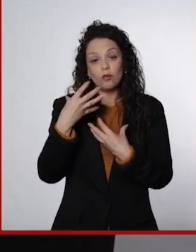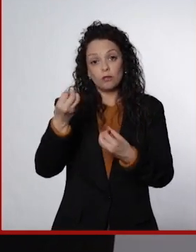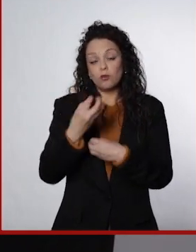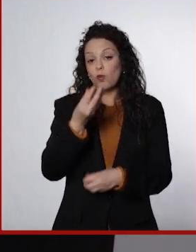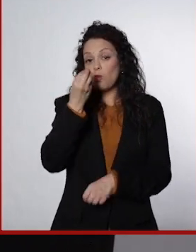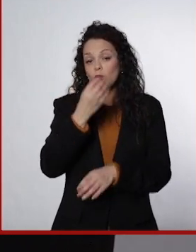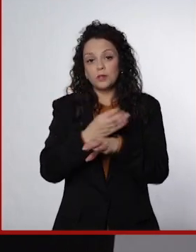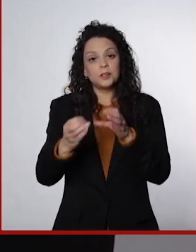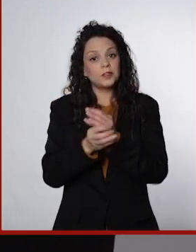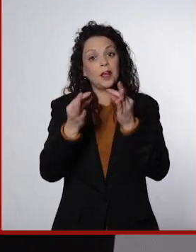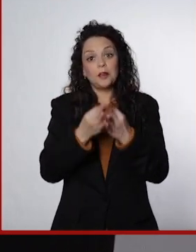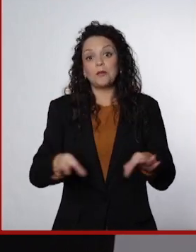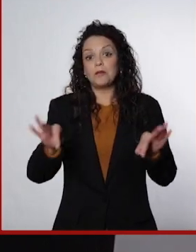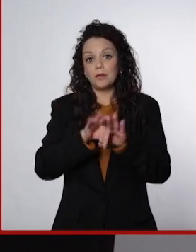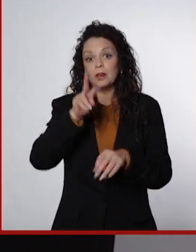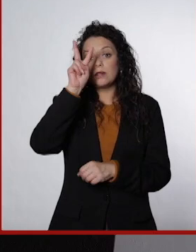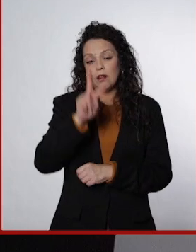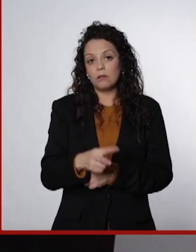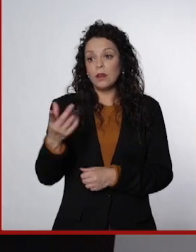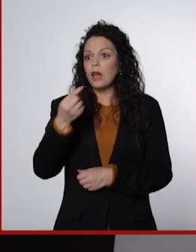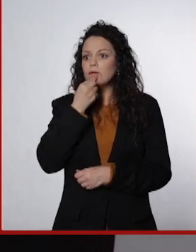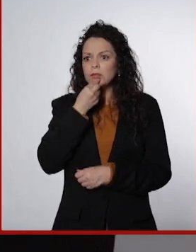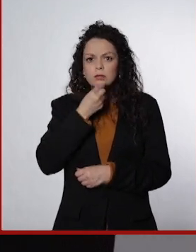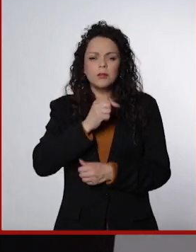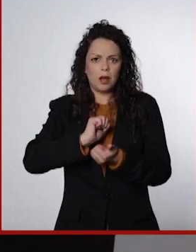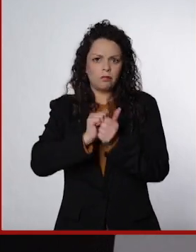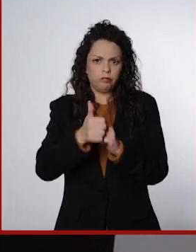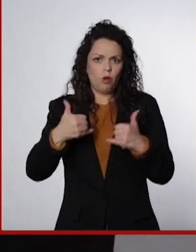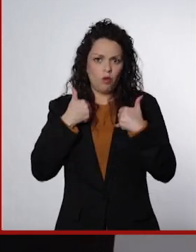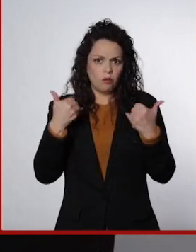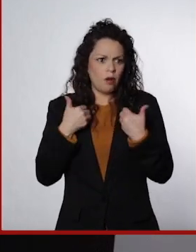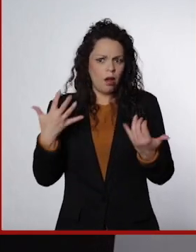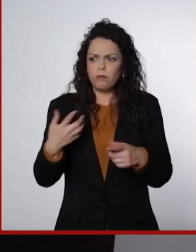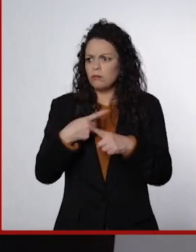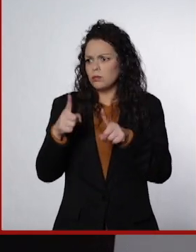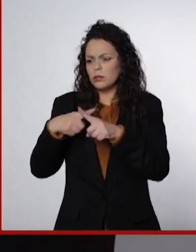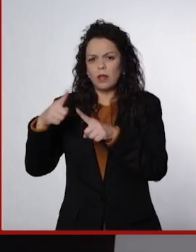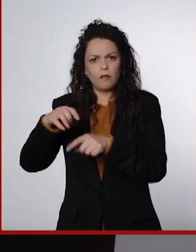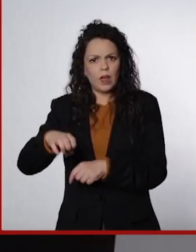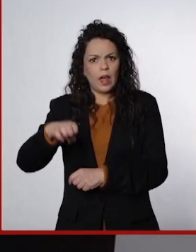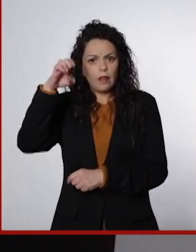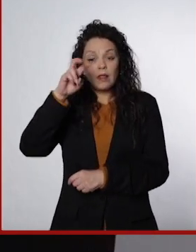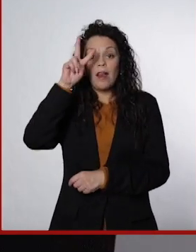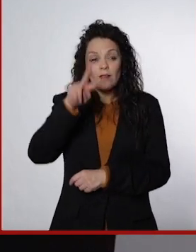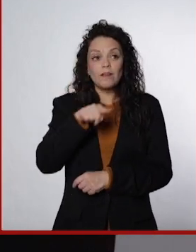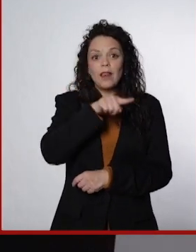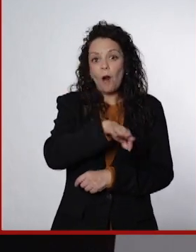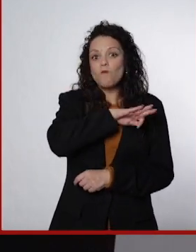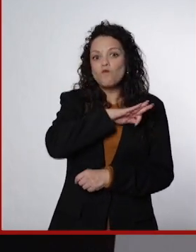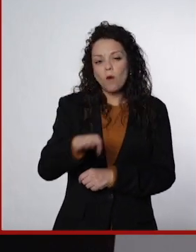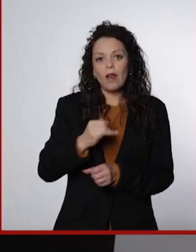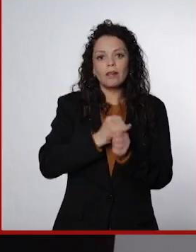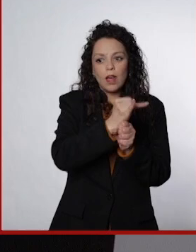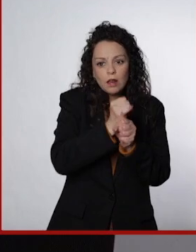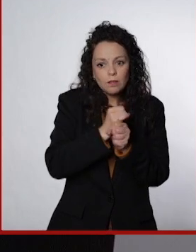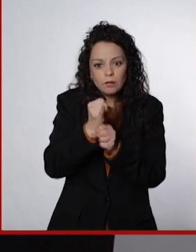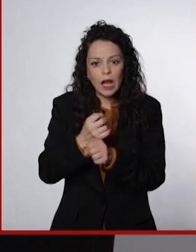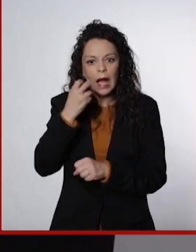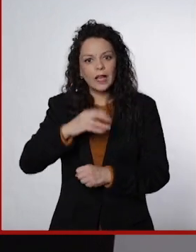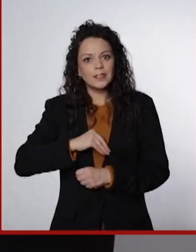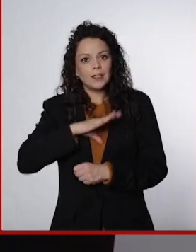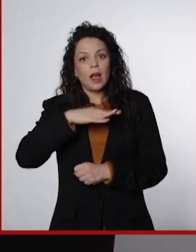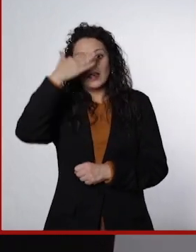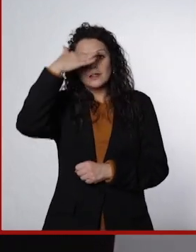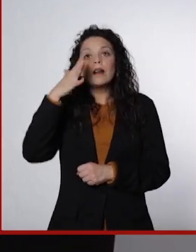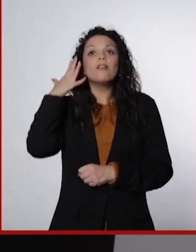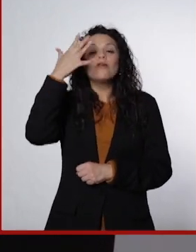en el programa. Me queda claro que un adolescente, inclusive de cualquier edad, va a detenerse a explorar estas emociones y saber qué le detona. Muchas